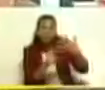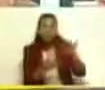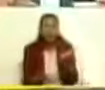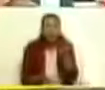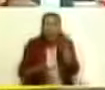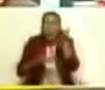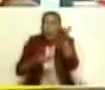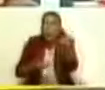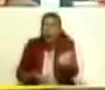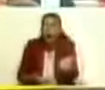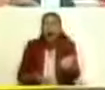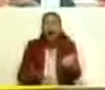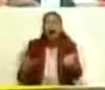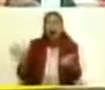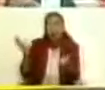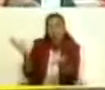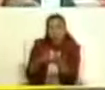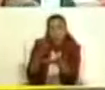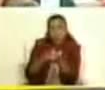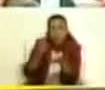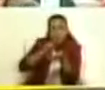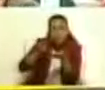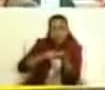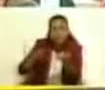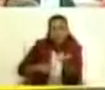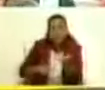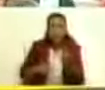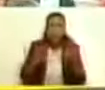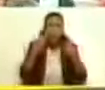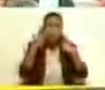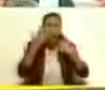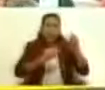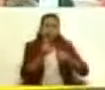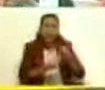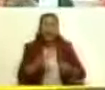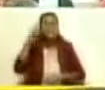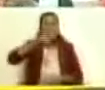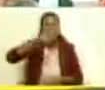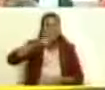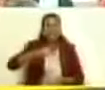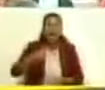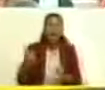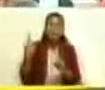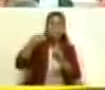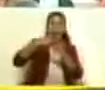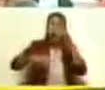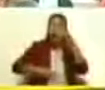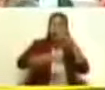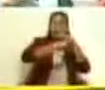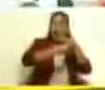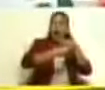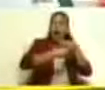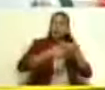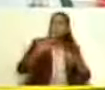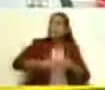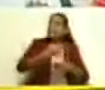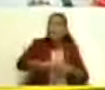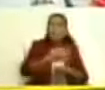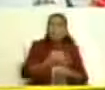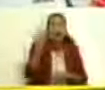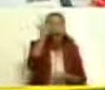usted tiene ahí. En una de los críticos que se hablaba era la necesidad de sumar de manera contundente